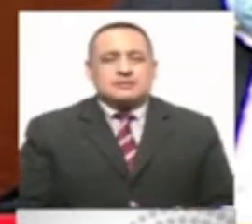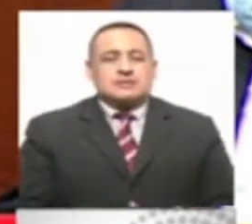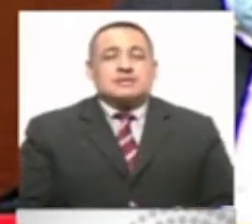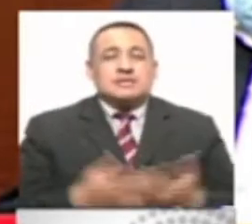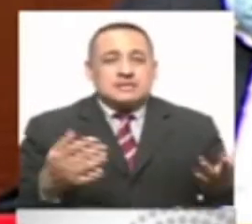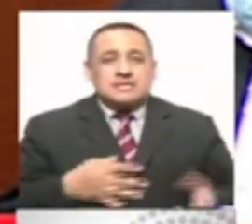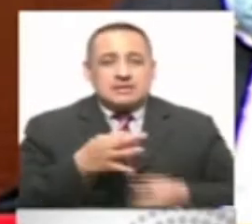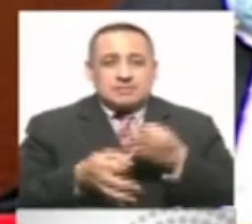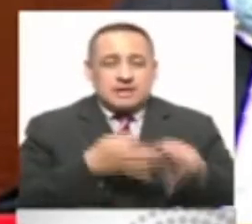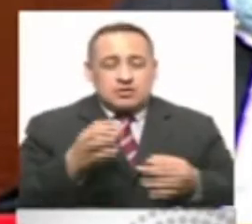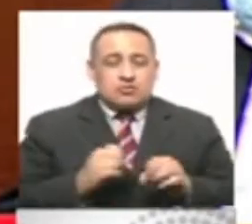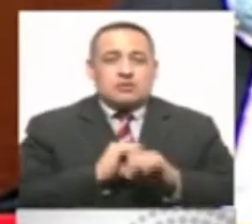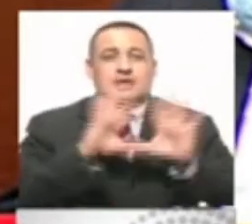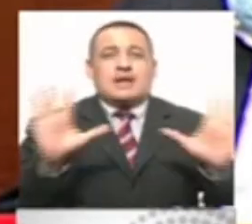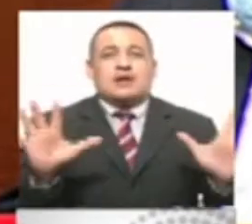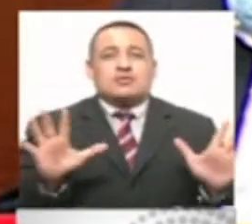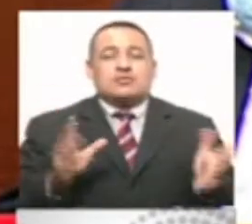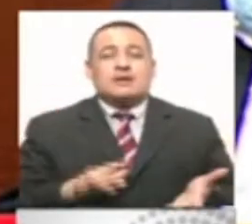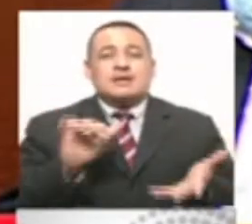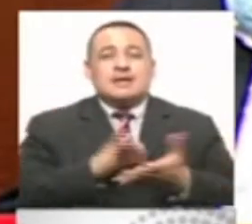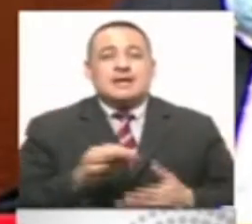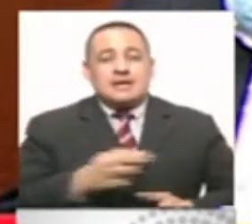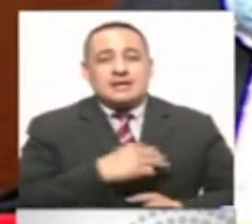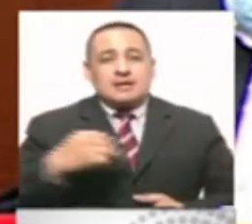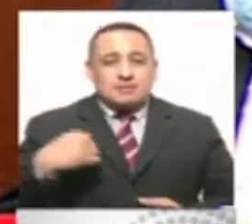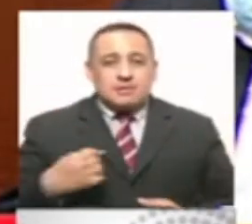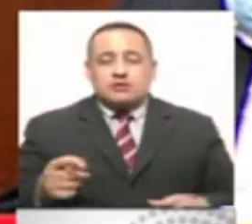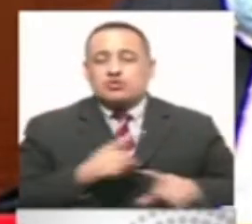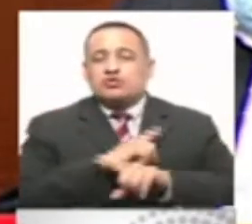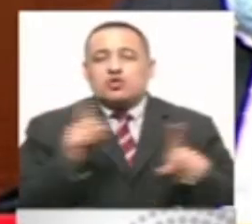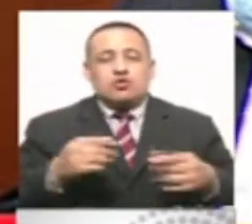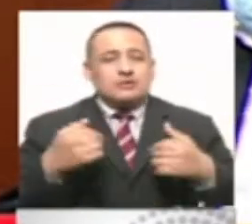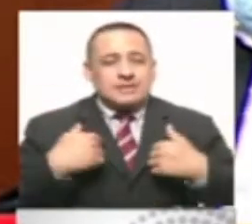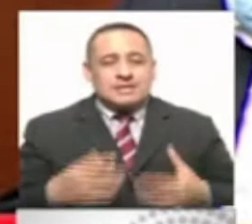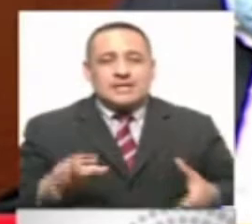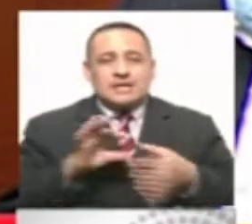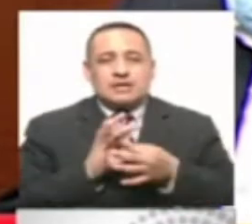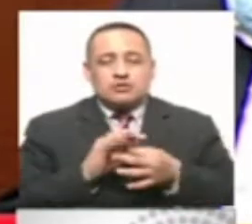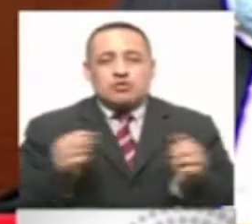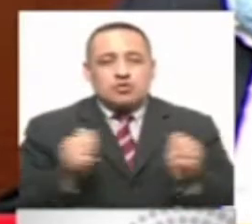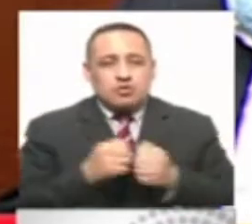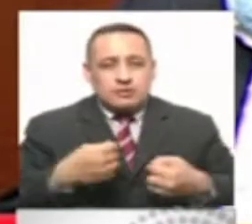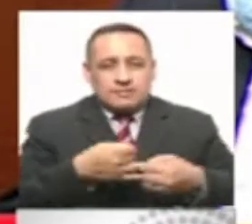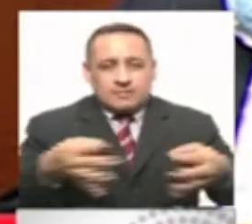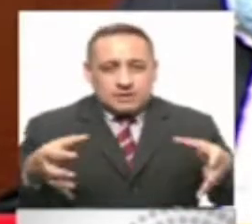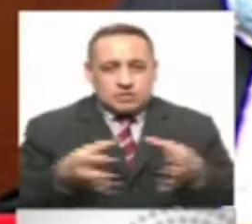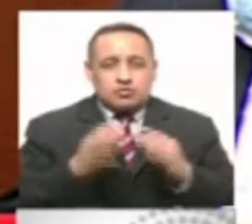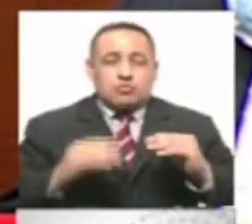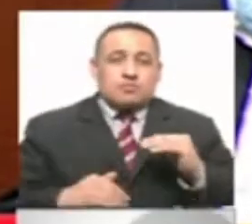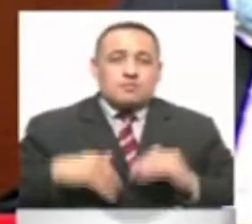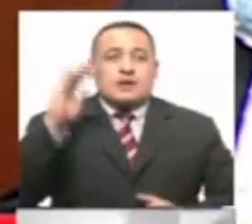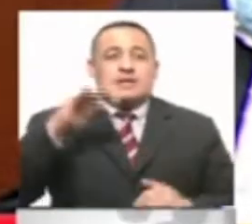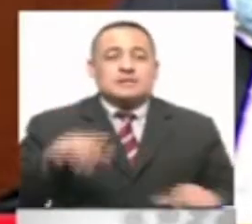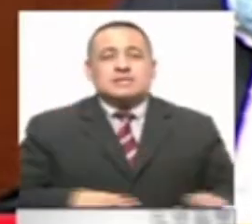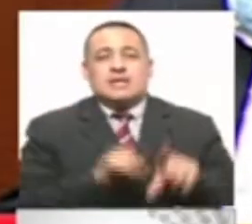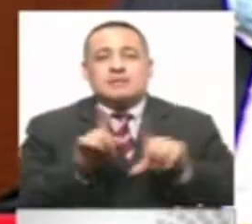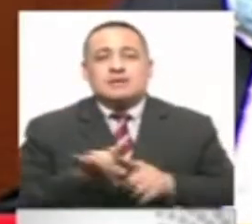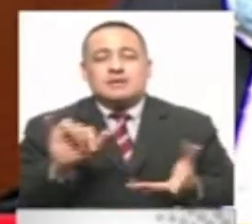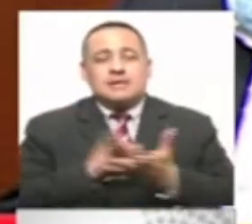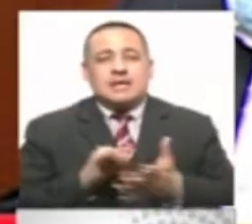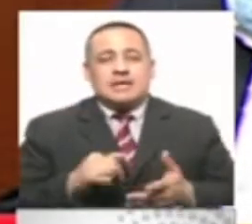se ha dicho claramente que el ministro no tiene relación ni con estos grupos de extremo, ni tampoco ha